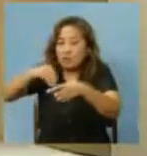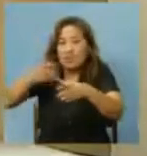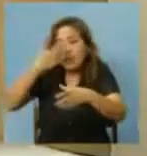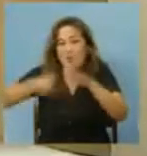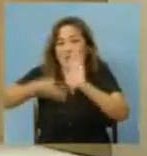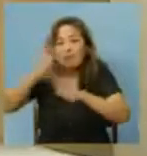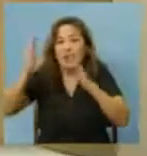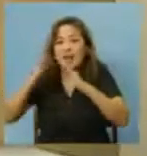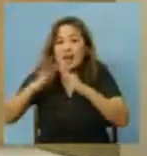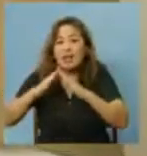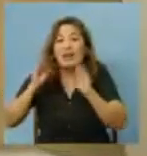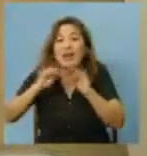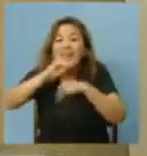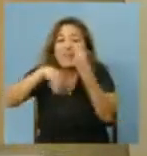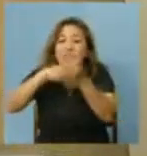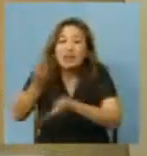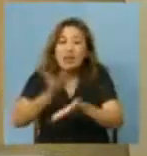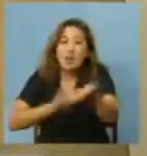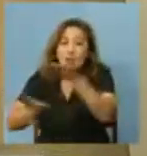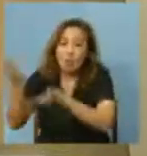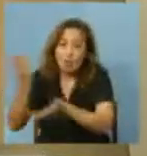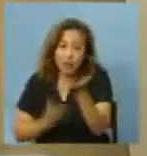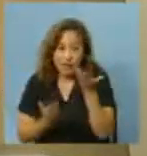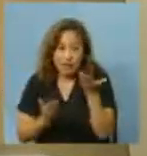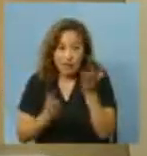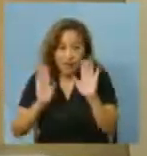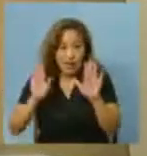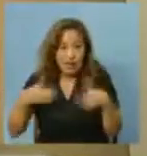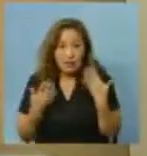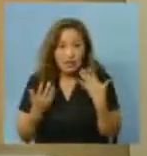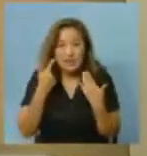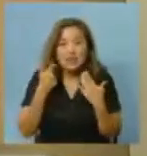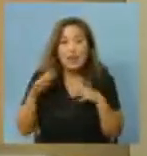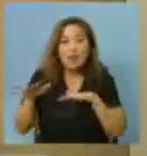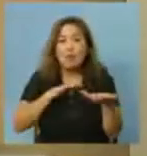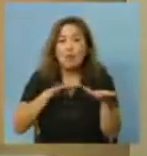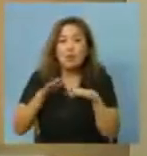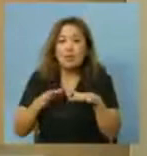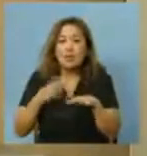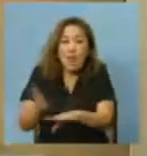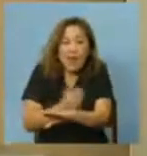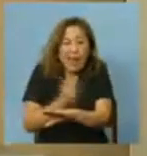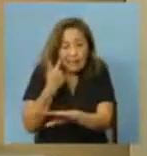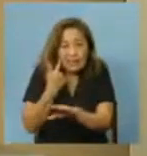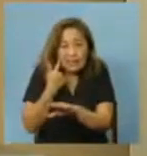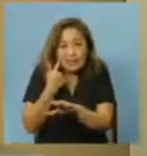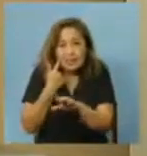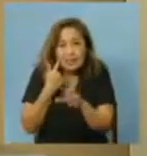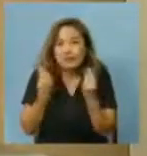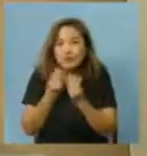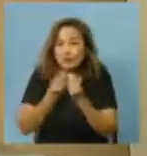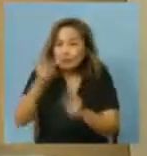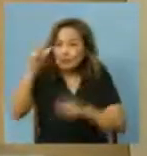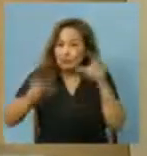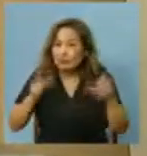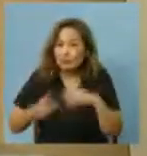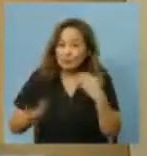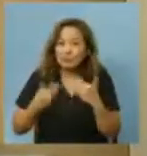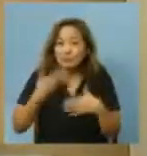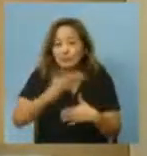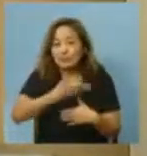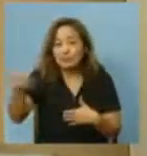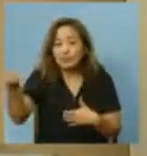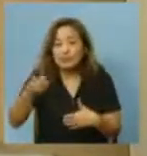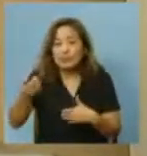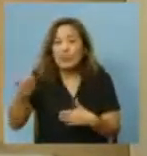mesas para que estén en familia. Por eso entonces el movimiento ha sido más intenso hace minutos, teniendo en cuenta de que vienen a